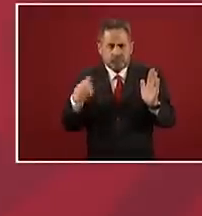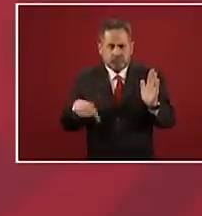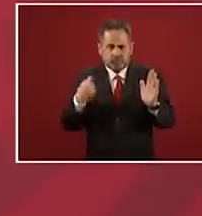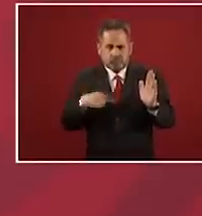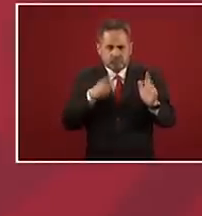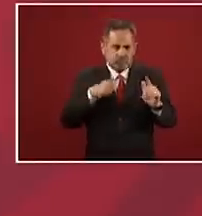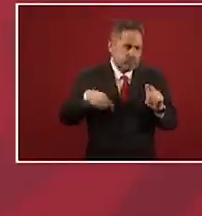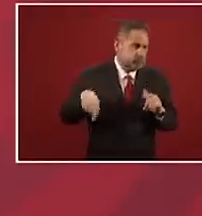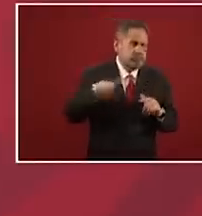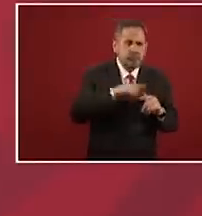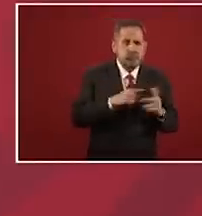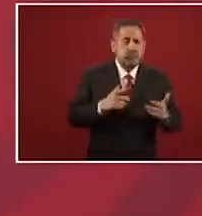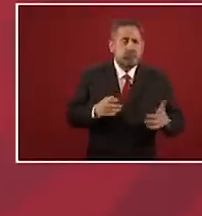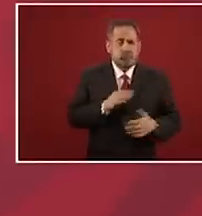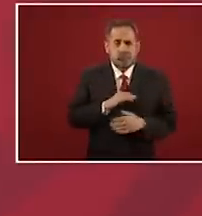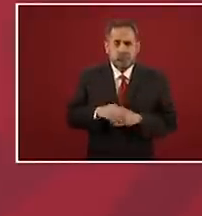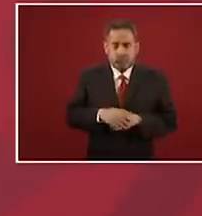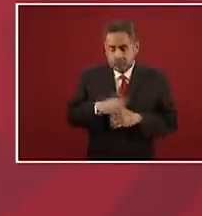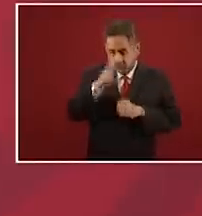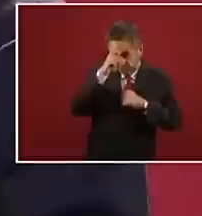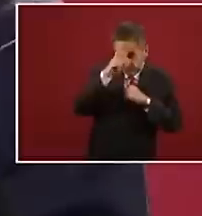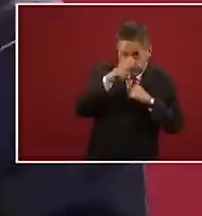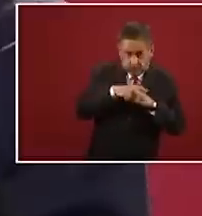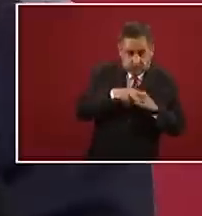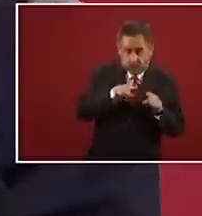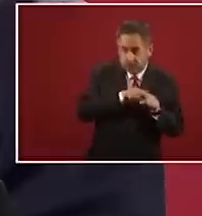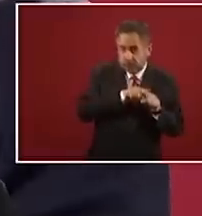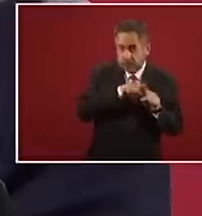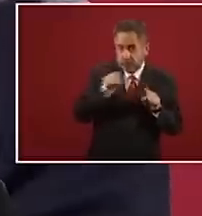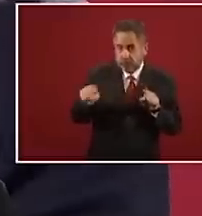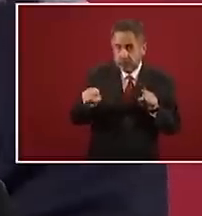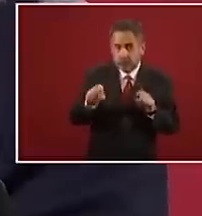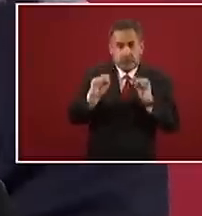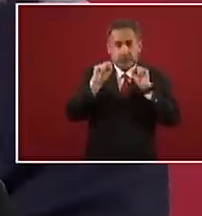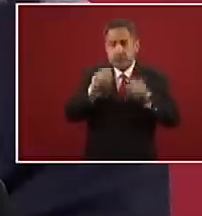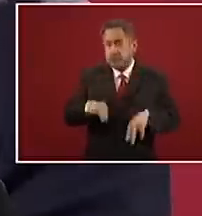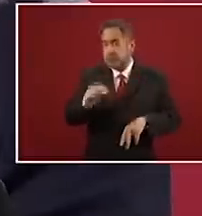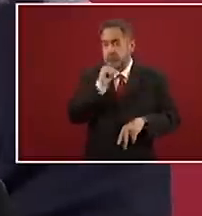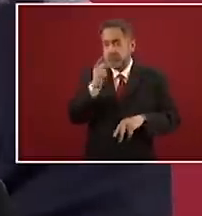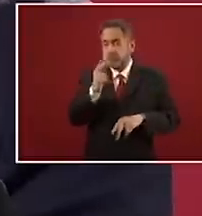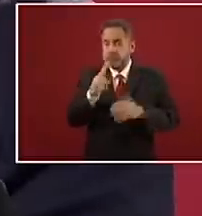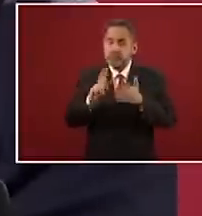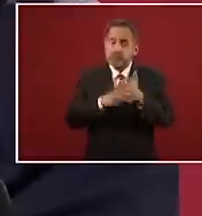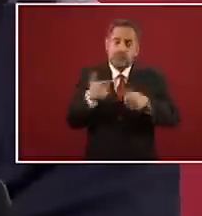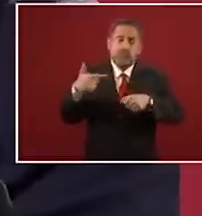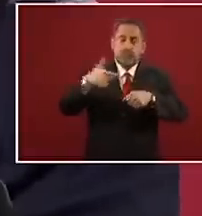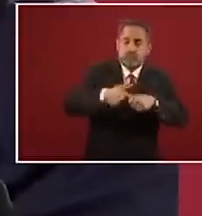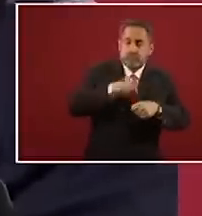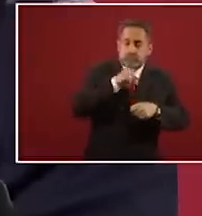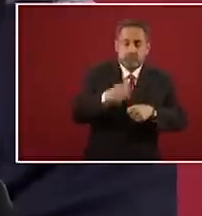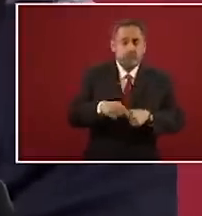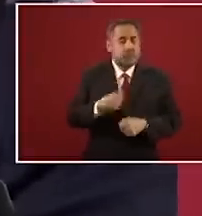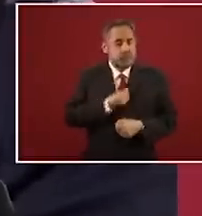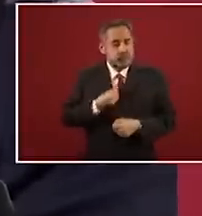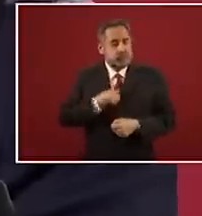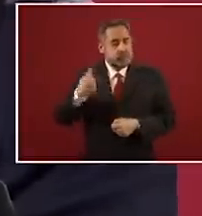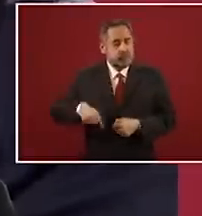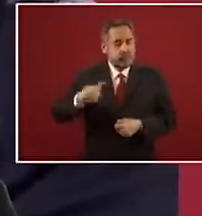Es ir a Europa sin recarga de combustible, 10 horas.